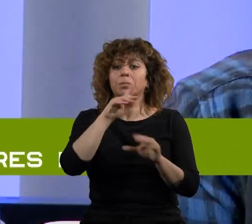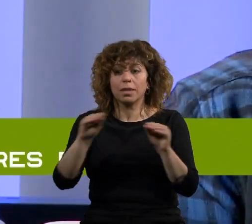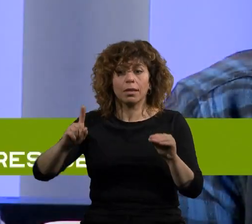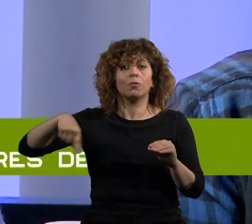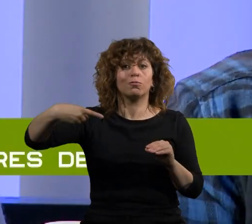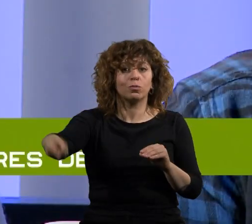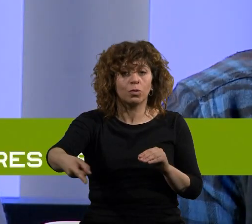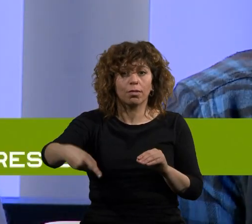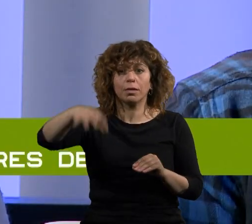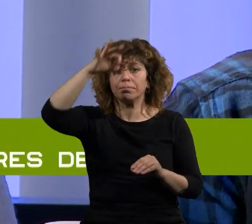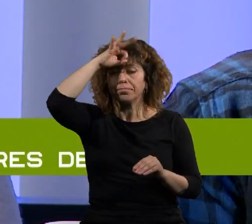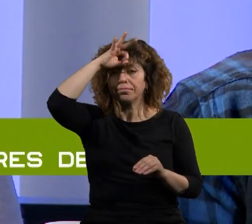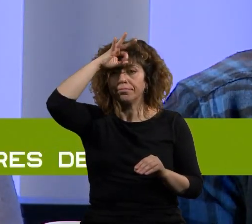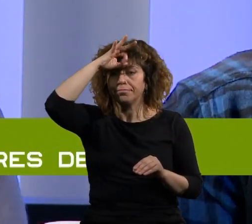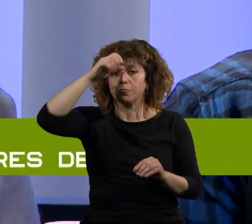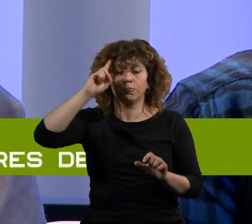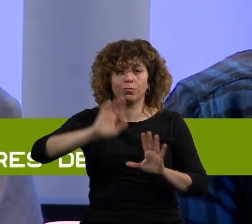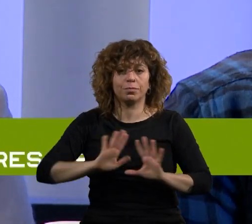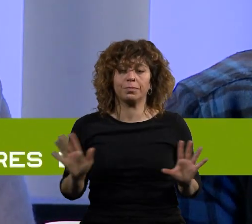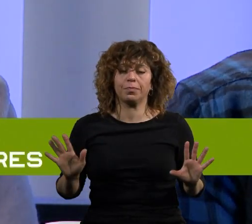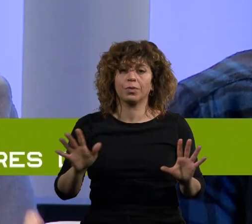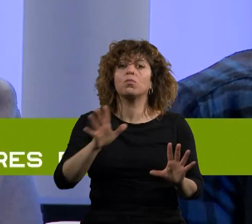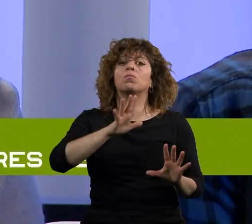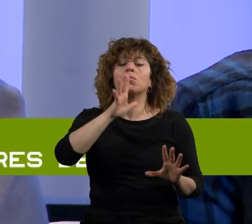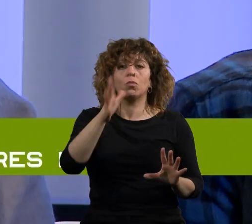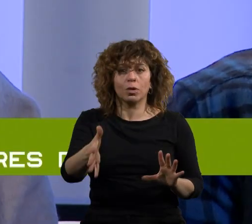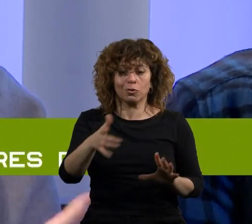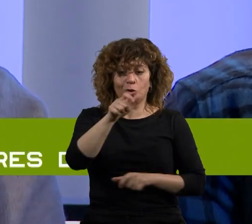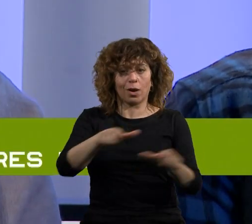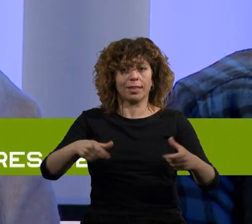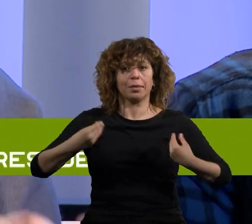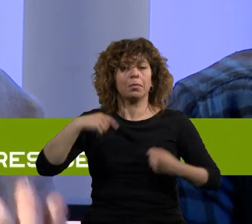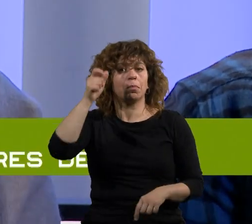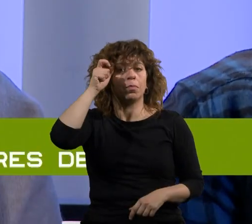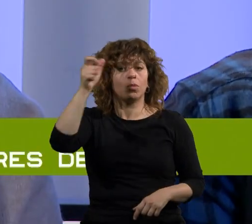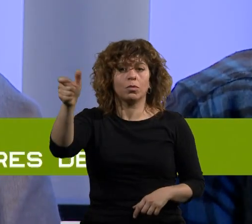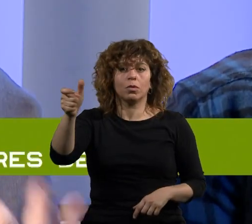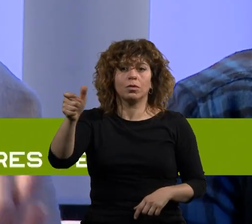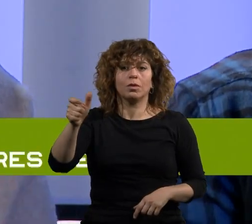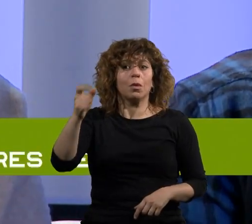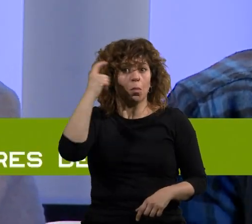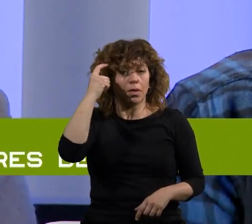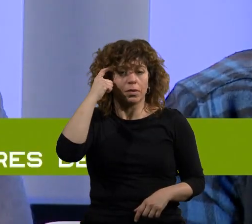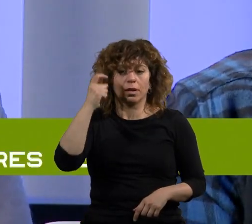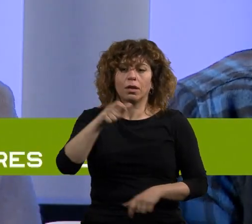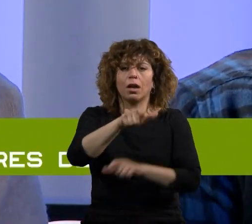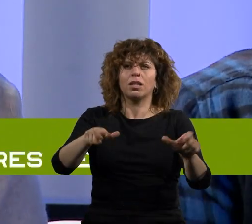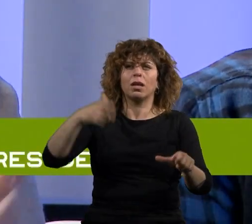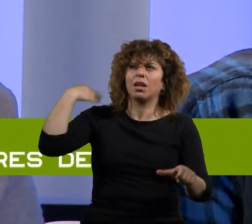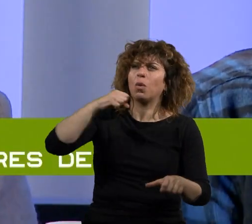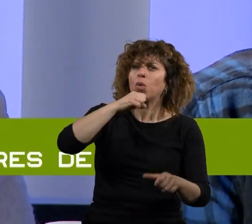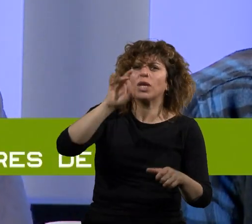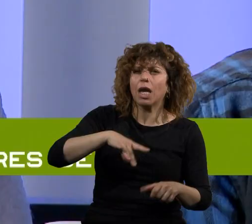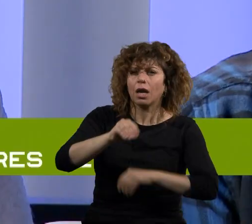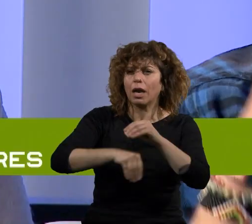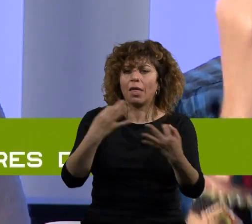la ignorancia. De ahí que nuestra gente de nuestro pueblo no sepan. La gente de Badarán no sabe quiénes fueron sus abuelos y qué